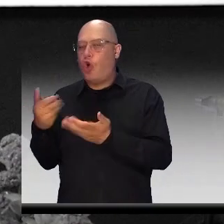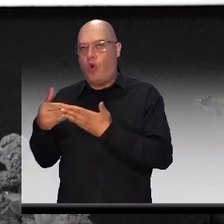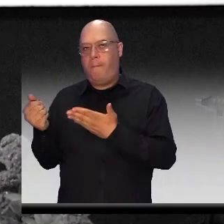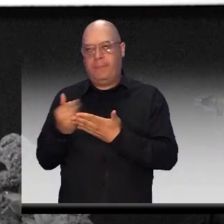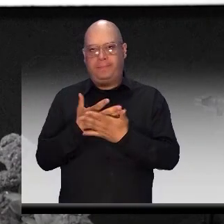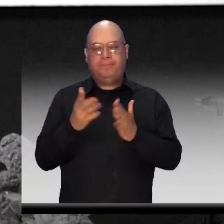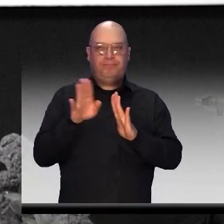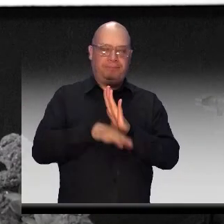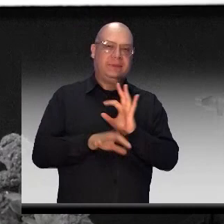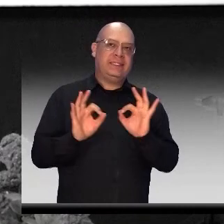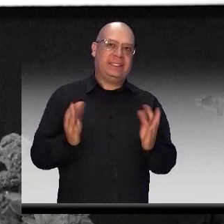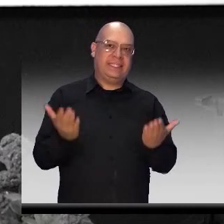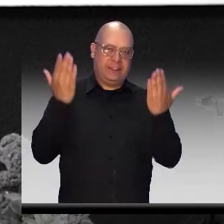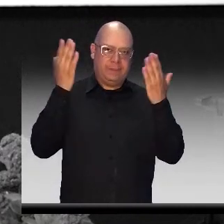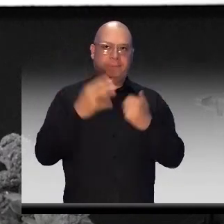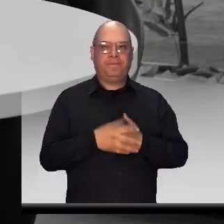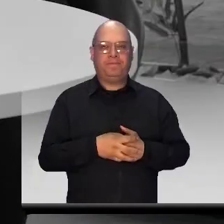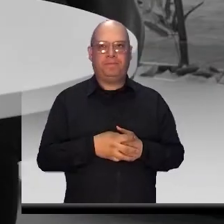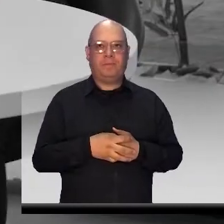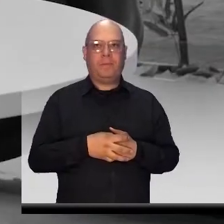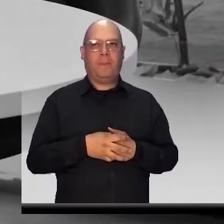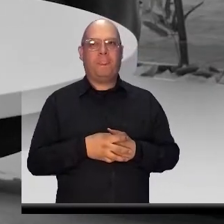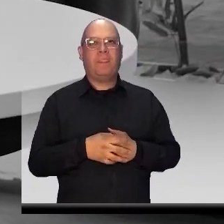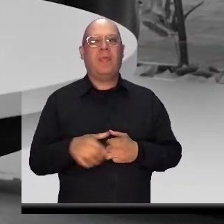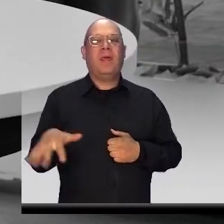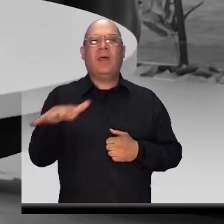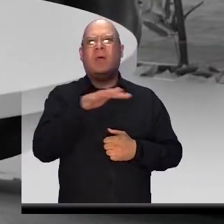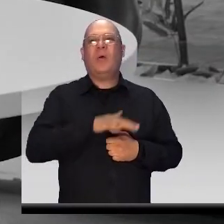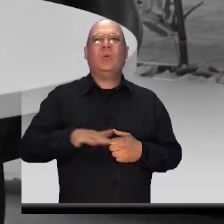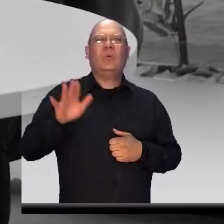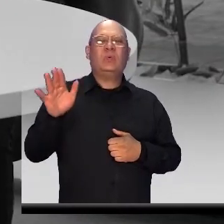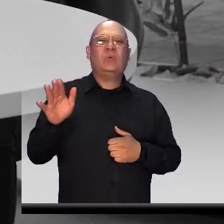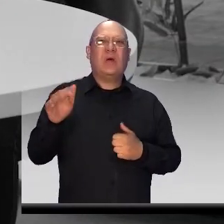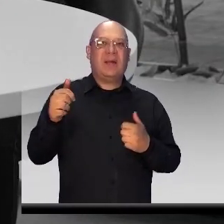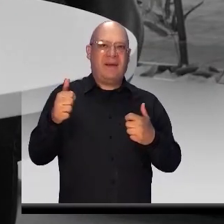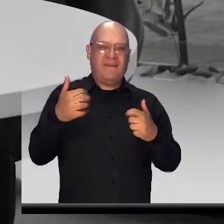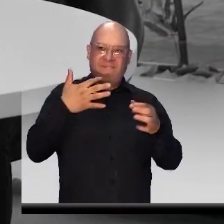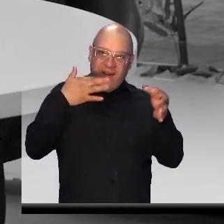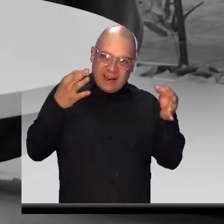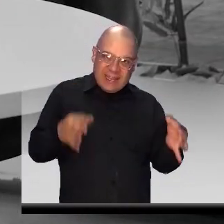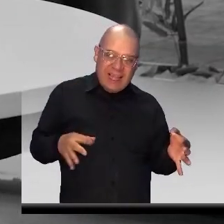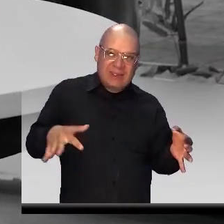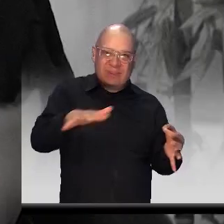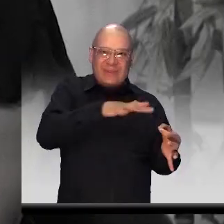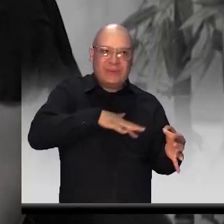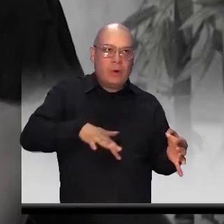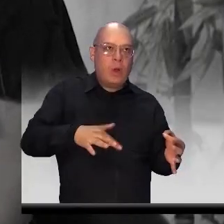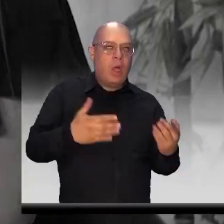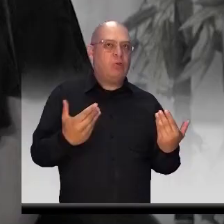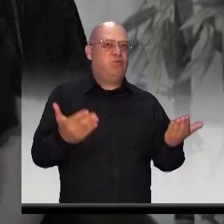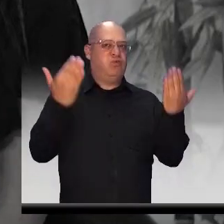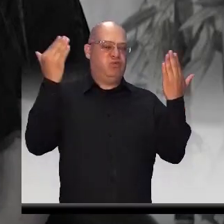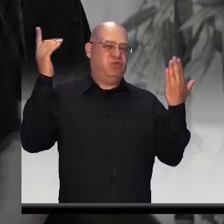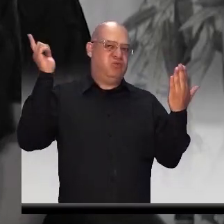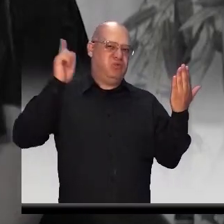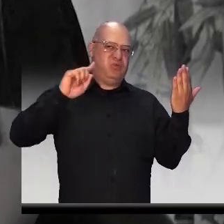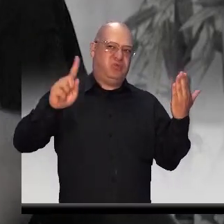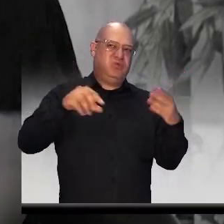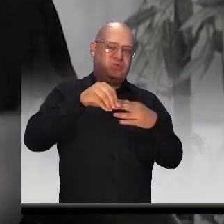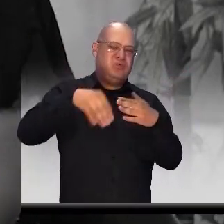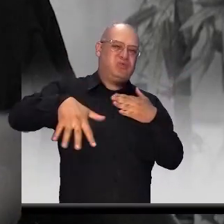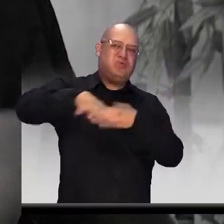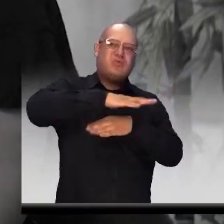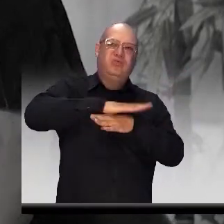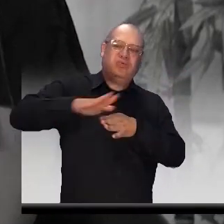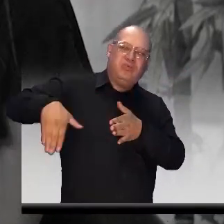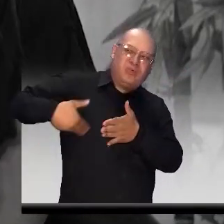¿El cambio climático es algo real? El cambio climático es una realidad que nos viene acompañando hace muchísimos años. Lo que pasa es que ya ahora están